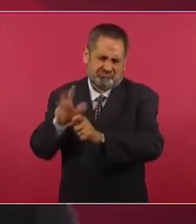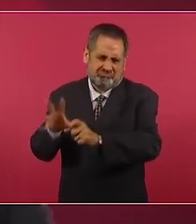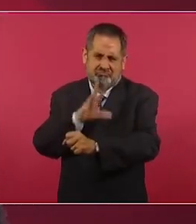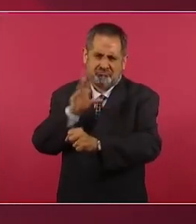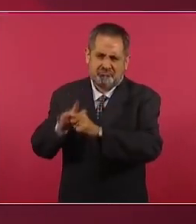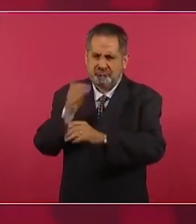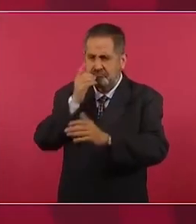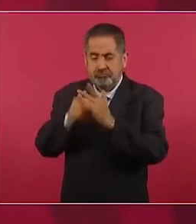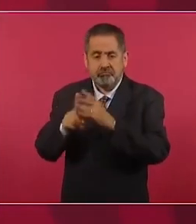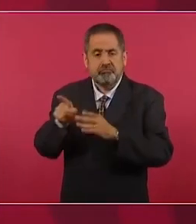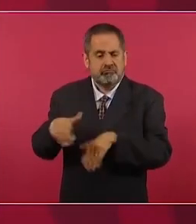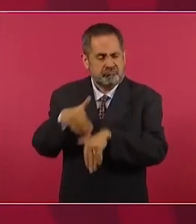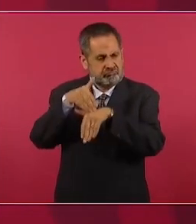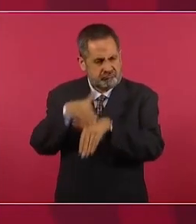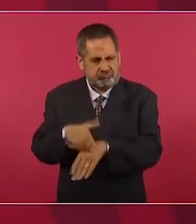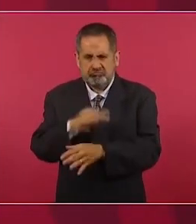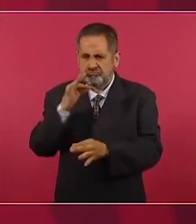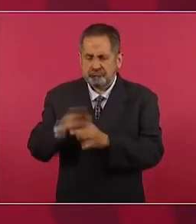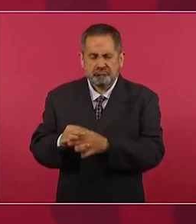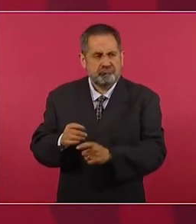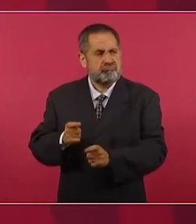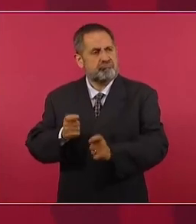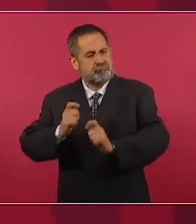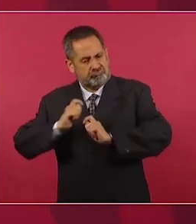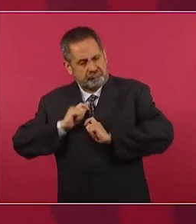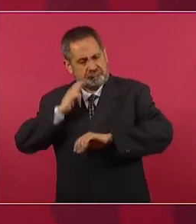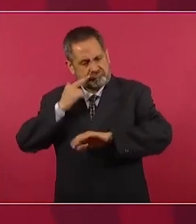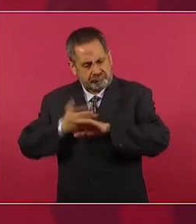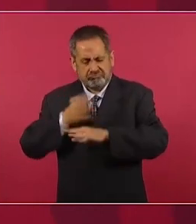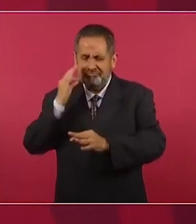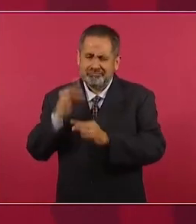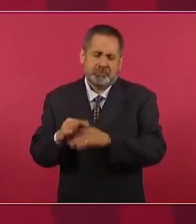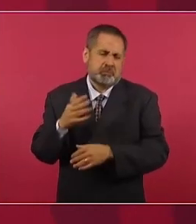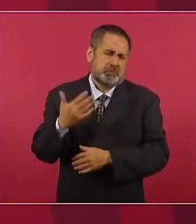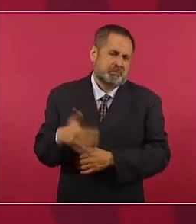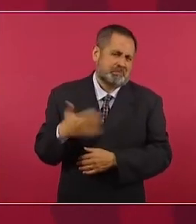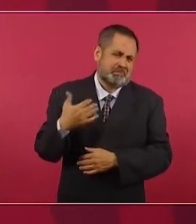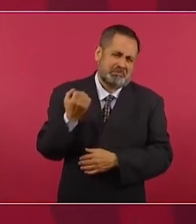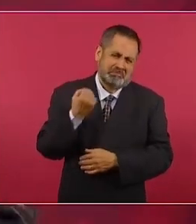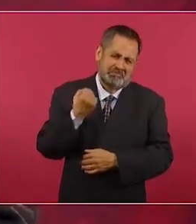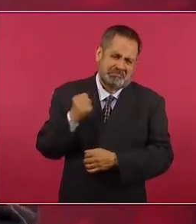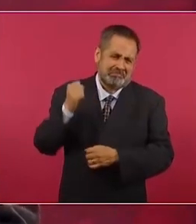en el cumplimiento de su deber.